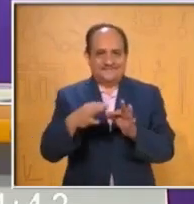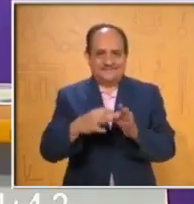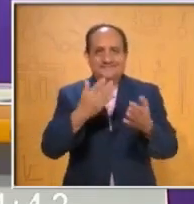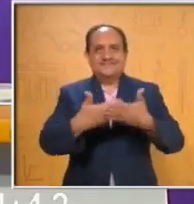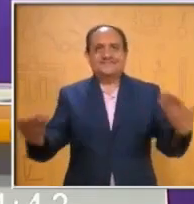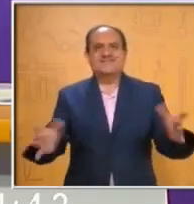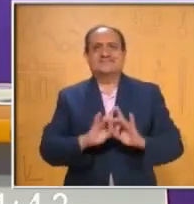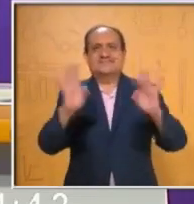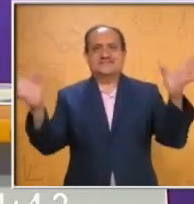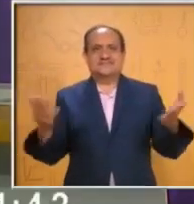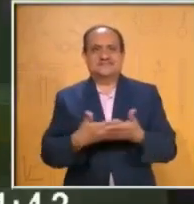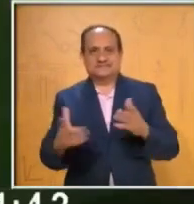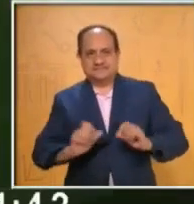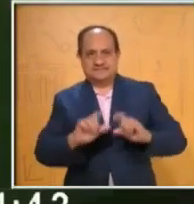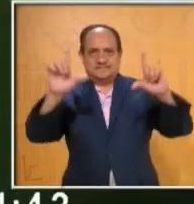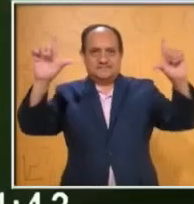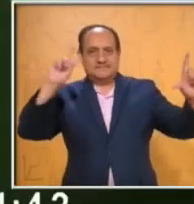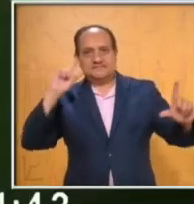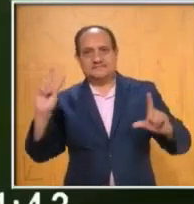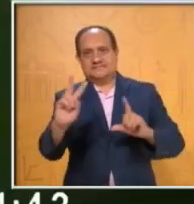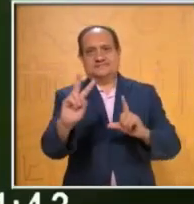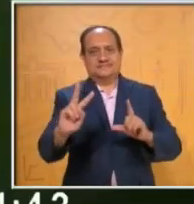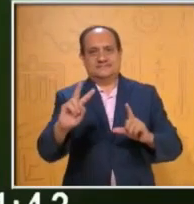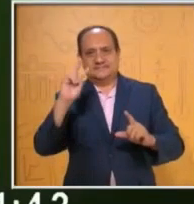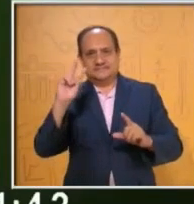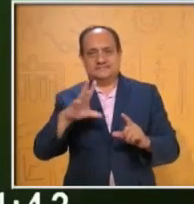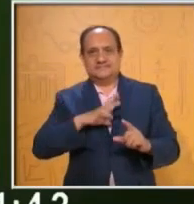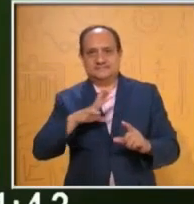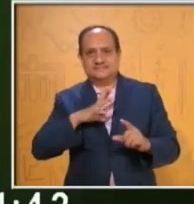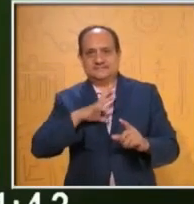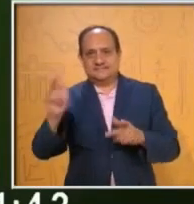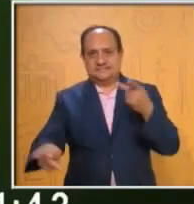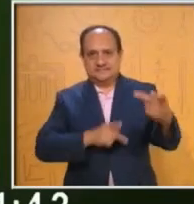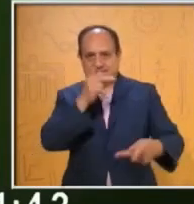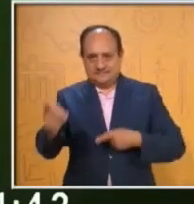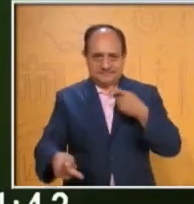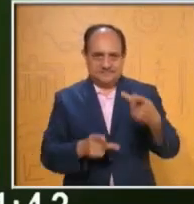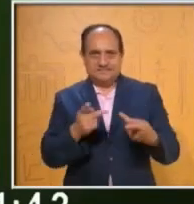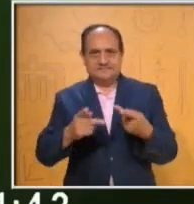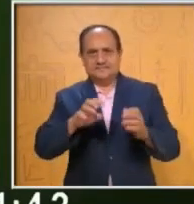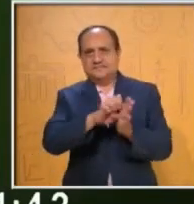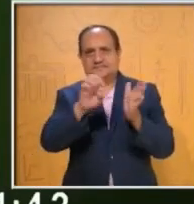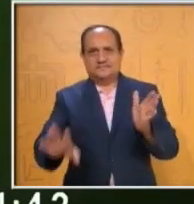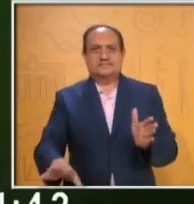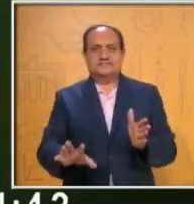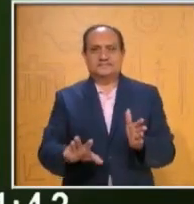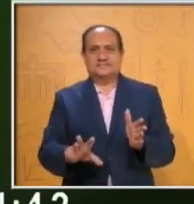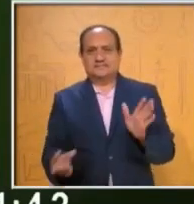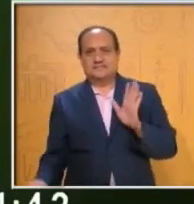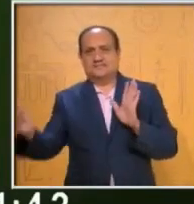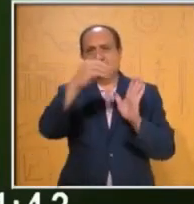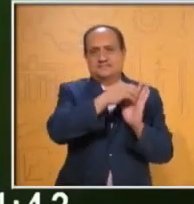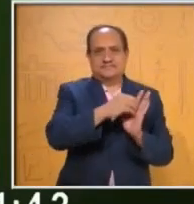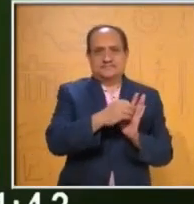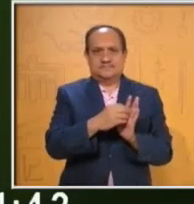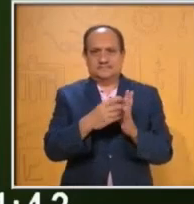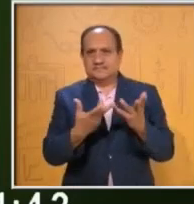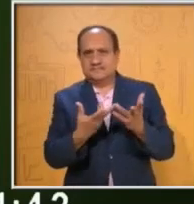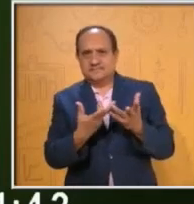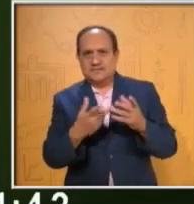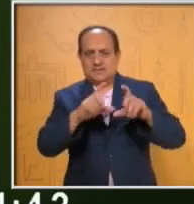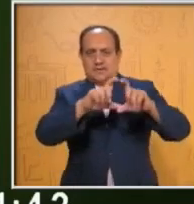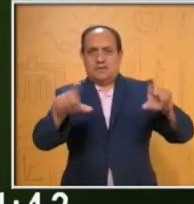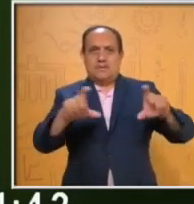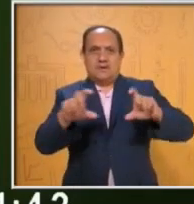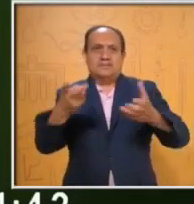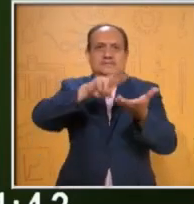¿qué sucede? Bueno, ahí en pantalla vamos a observar las preguntas. Por ejemplo, coloca la doble lámina o tira